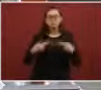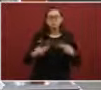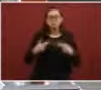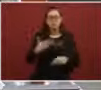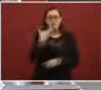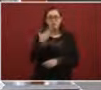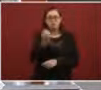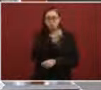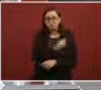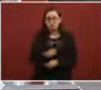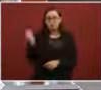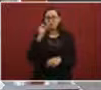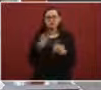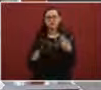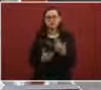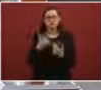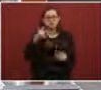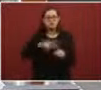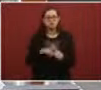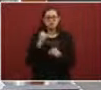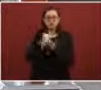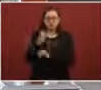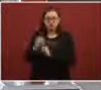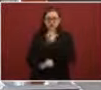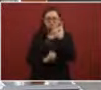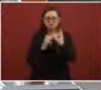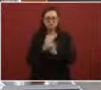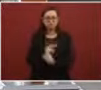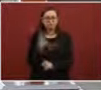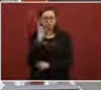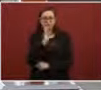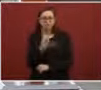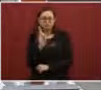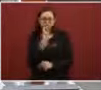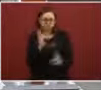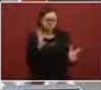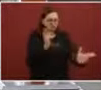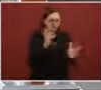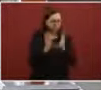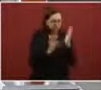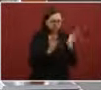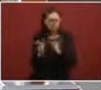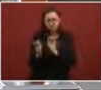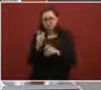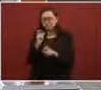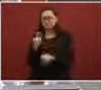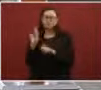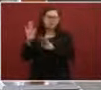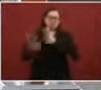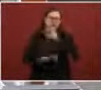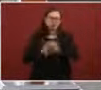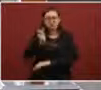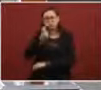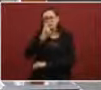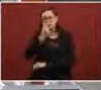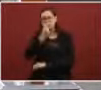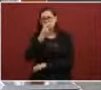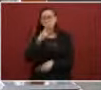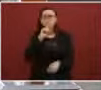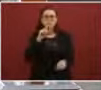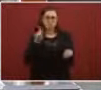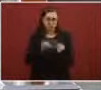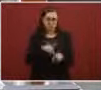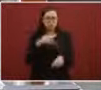e internacionales, se revisaron las evidencias en tratamientos terapéuticos, como una novedad que vamos a